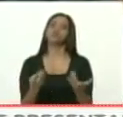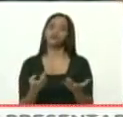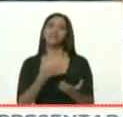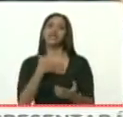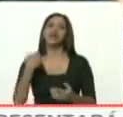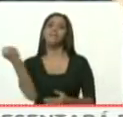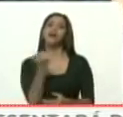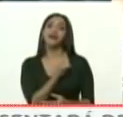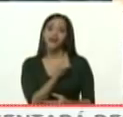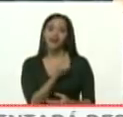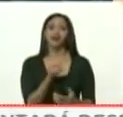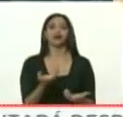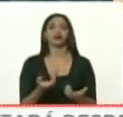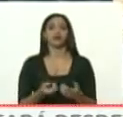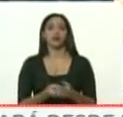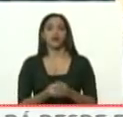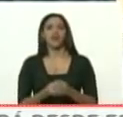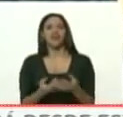magnicidio.